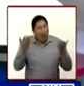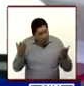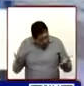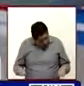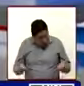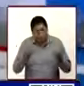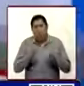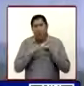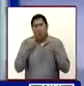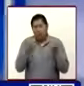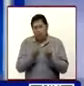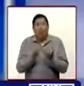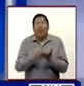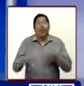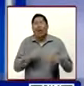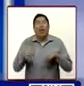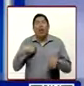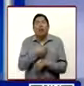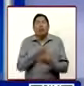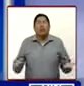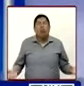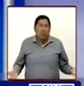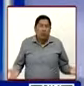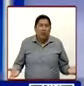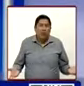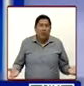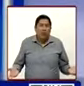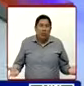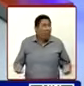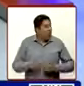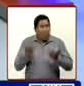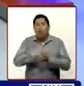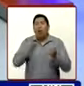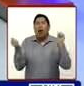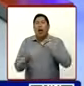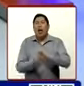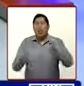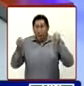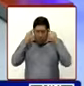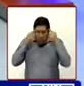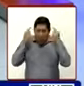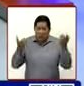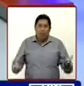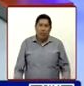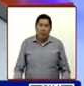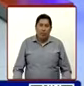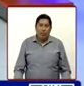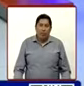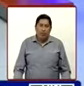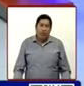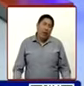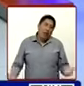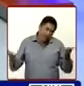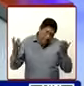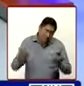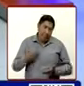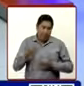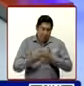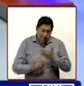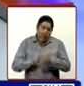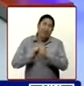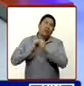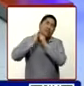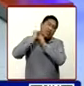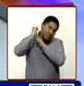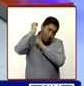tienen que estar las organizaciones, ¿qué hacemos con los eso? Colectivos. ¿Cómo cambiar esa mentalidad? Es que es un proceso a